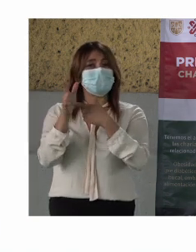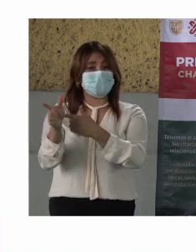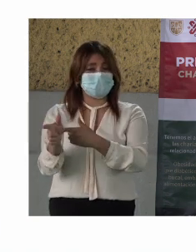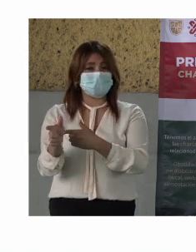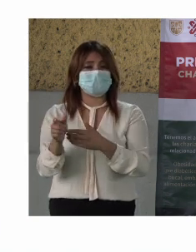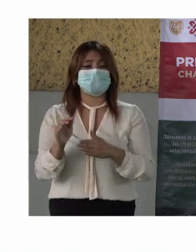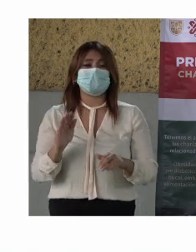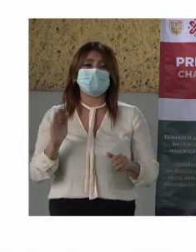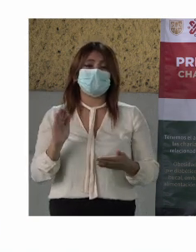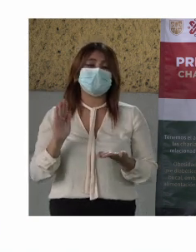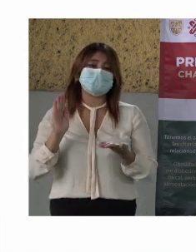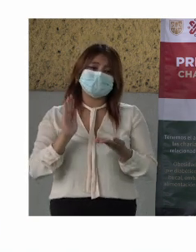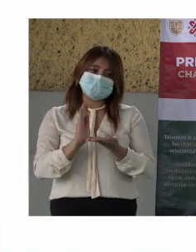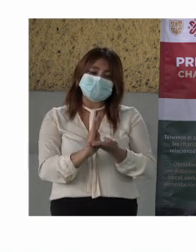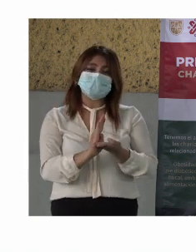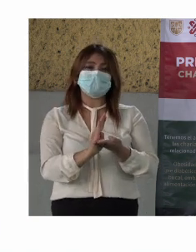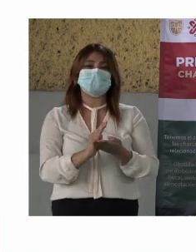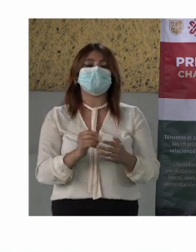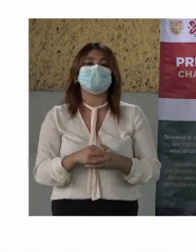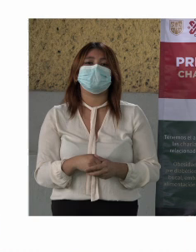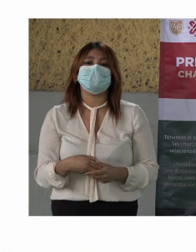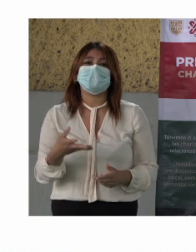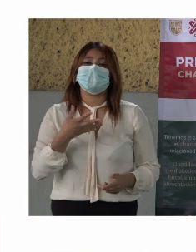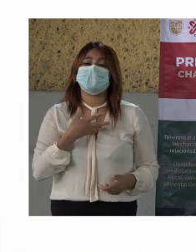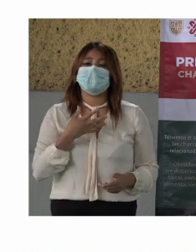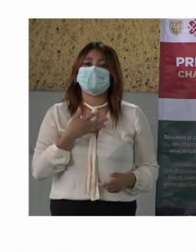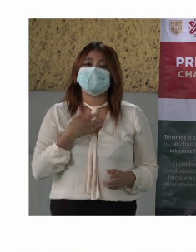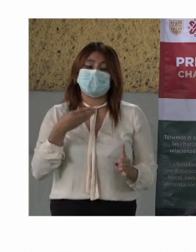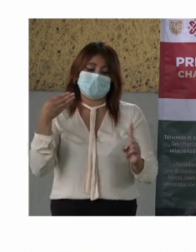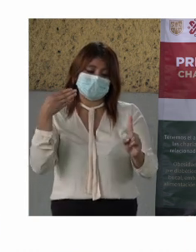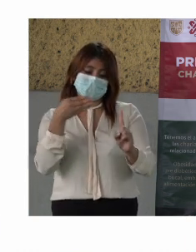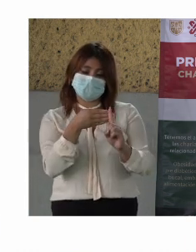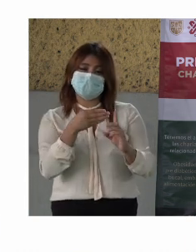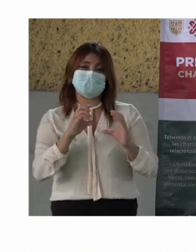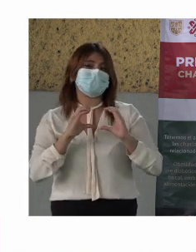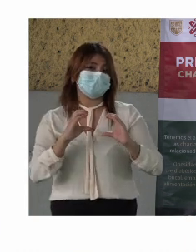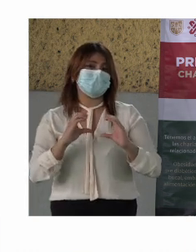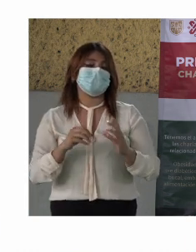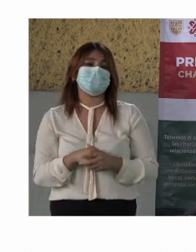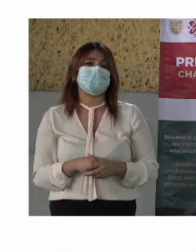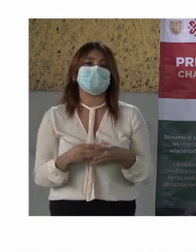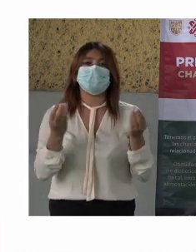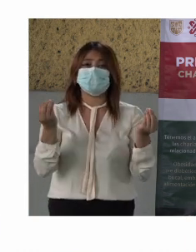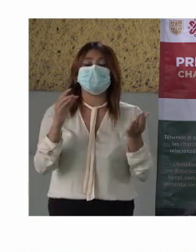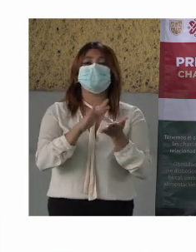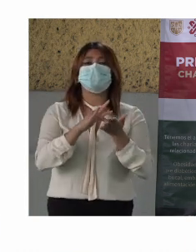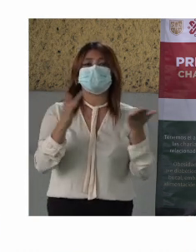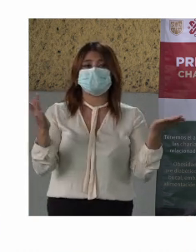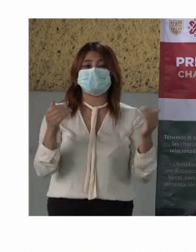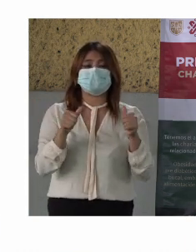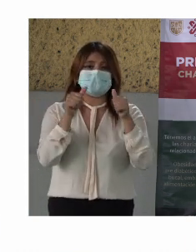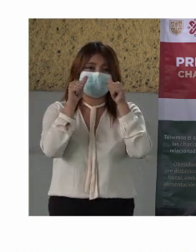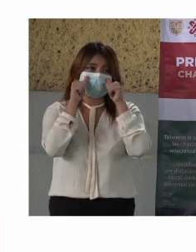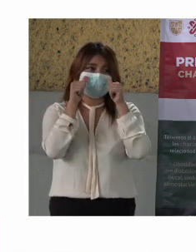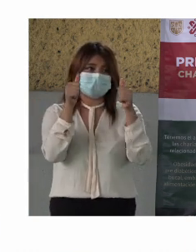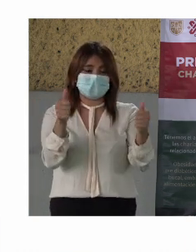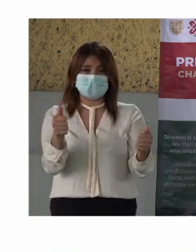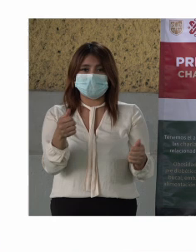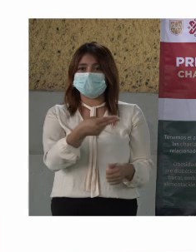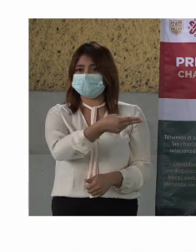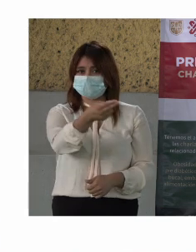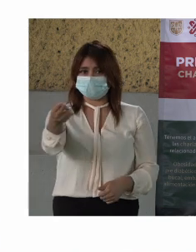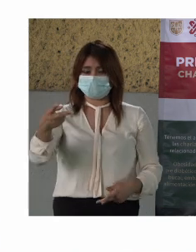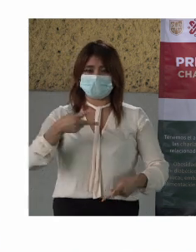integral para mantener las metas de control. Pues muchísimas gracias y estoy atenta a sus preguntas